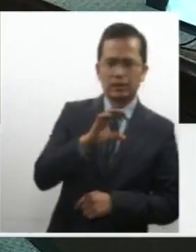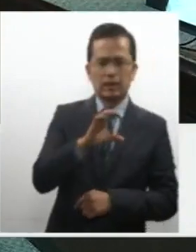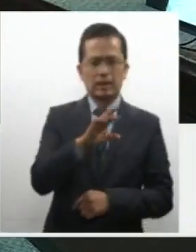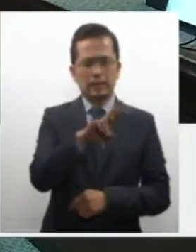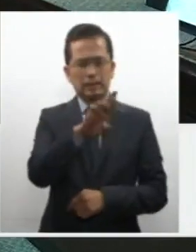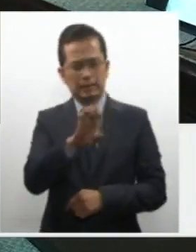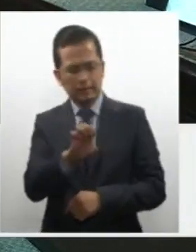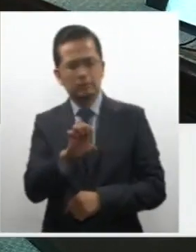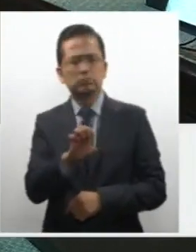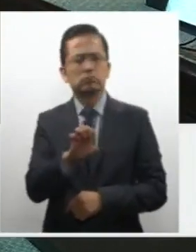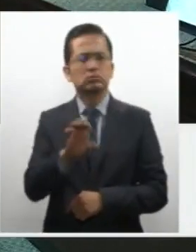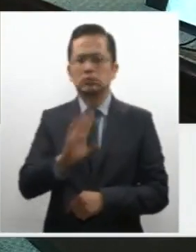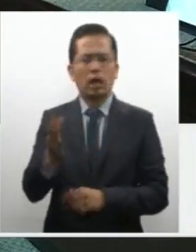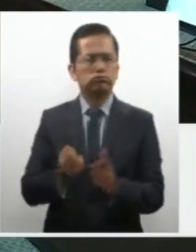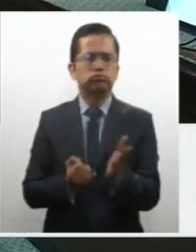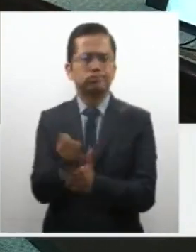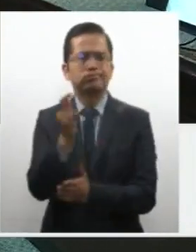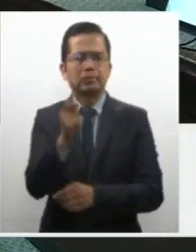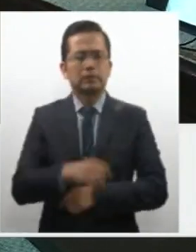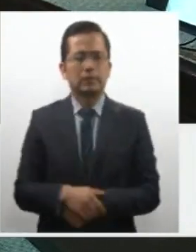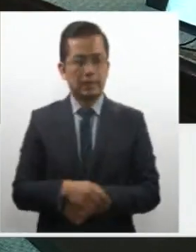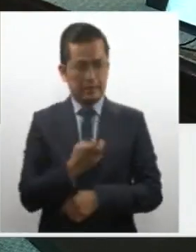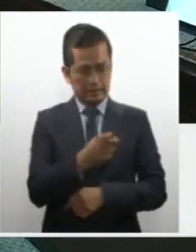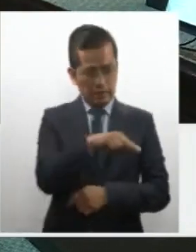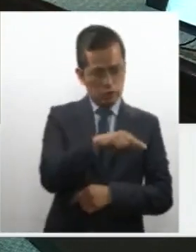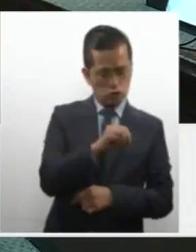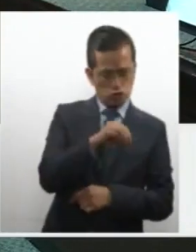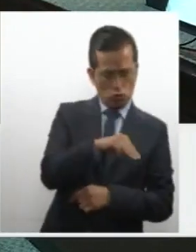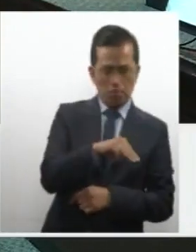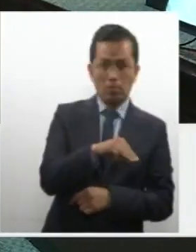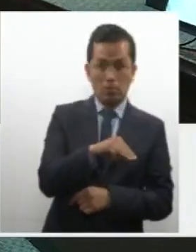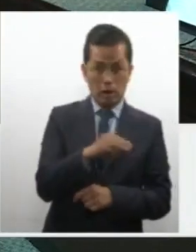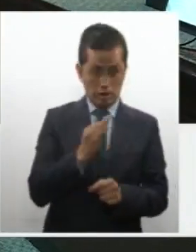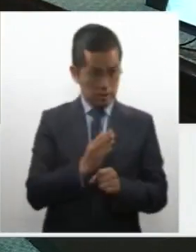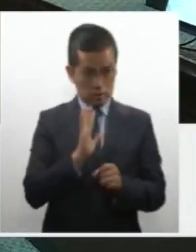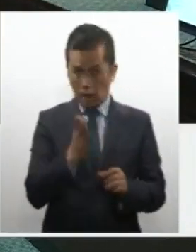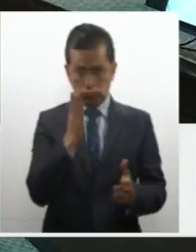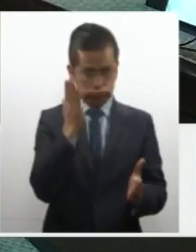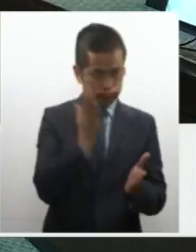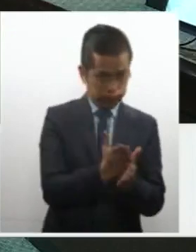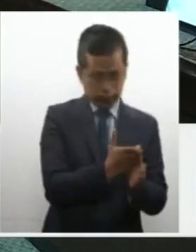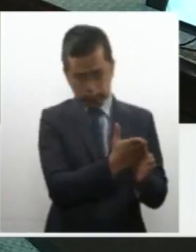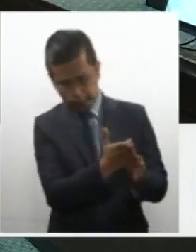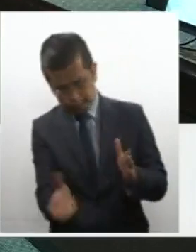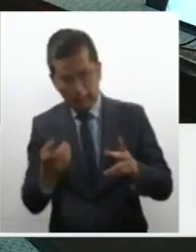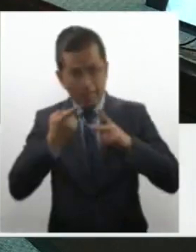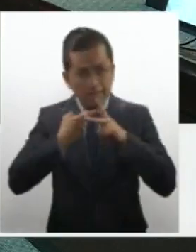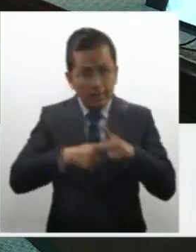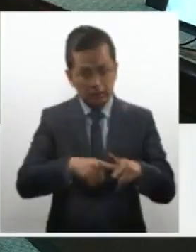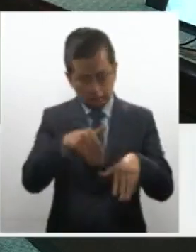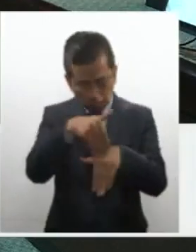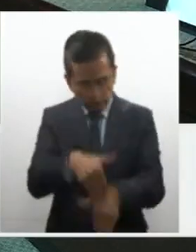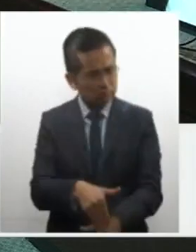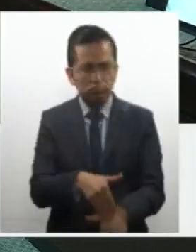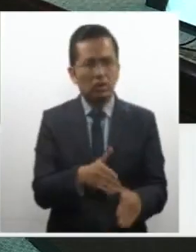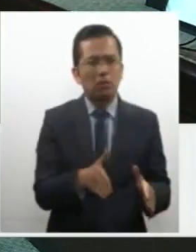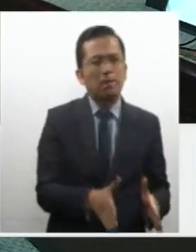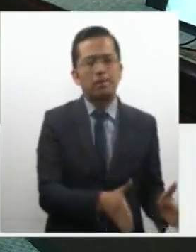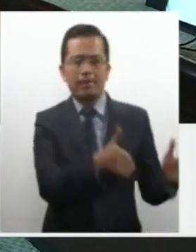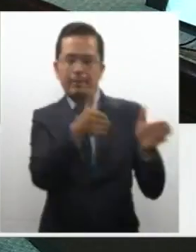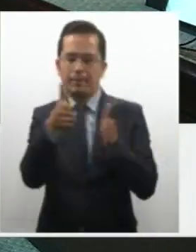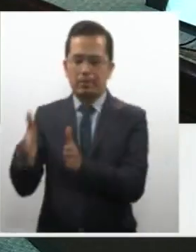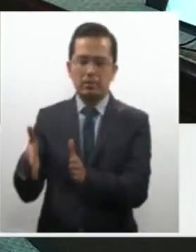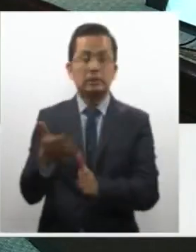posponiendo 5 años la entrada en vigor. Hay un antecedente de la Corte de la semana